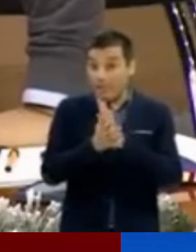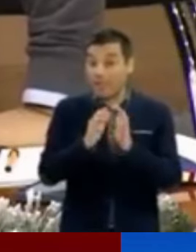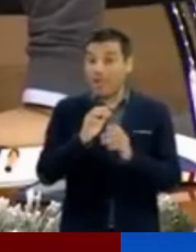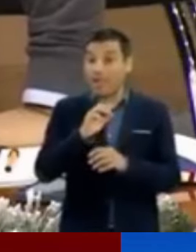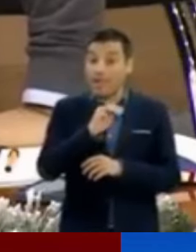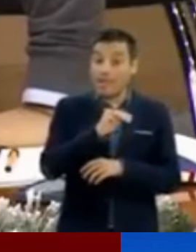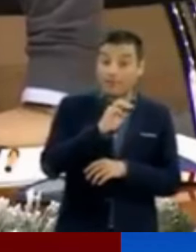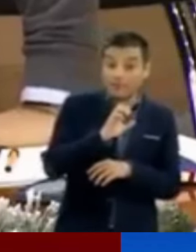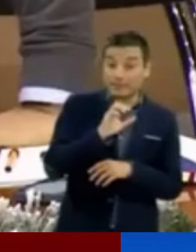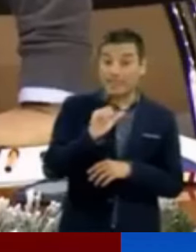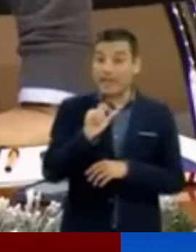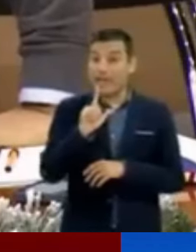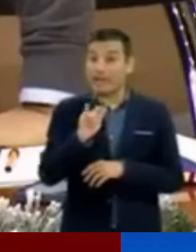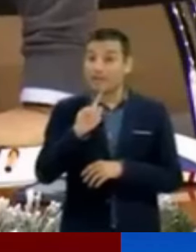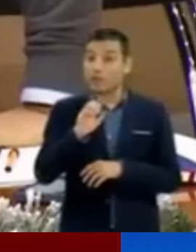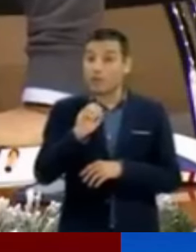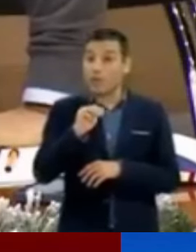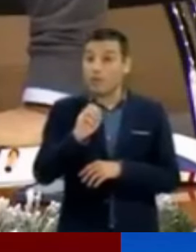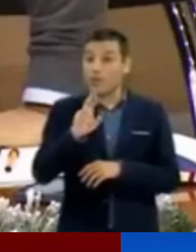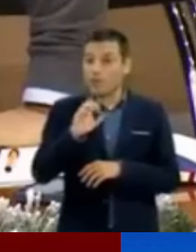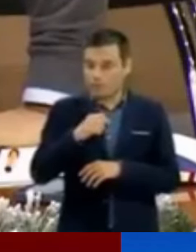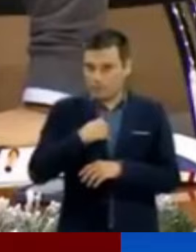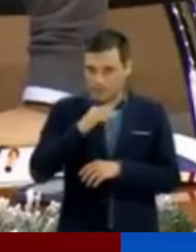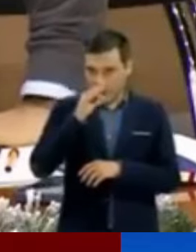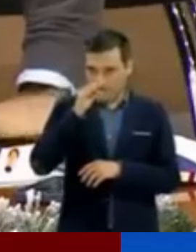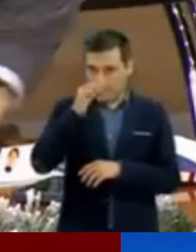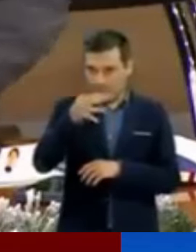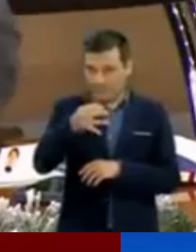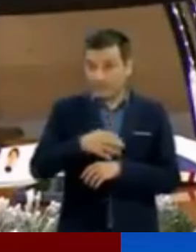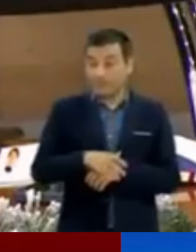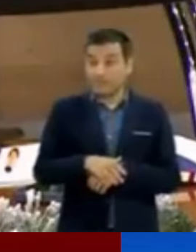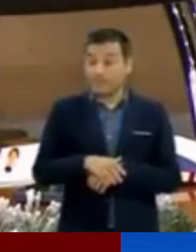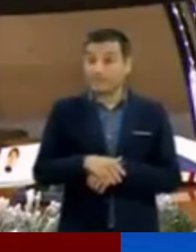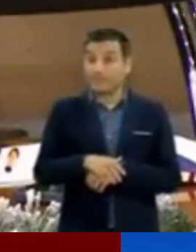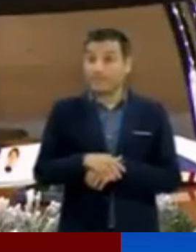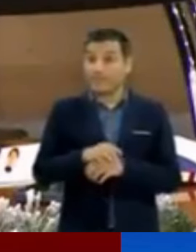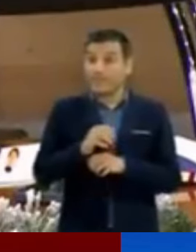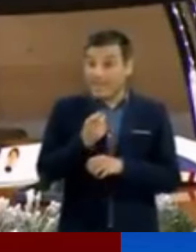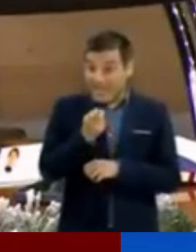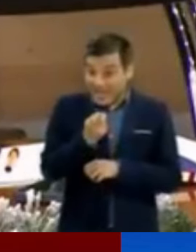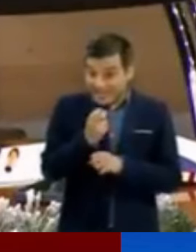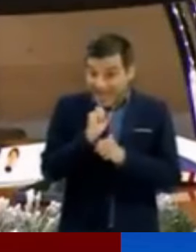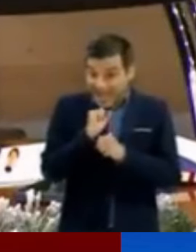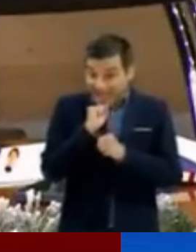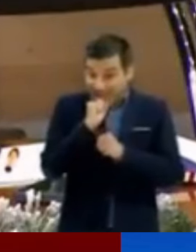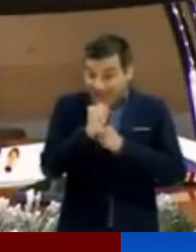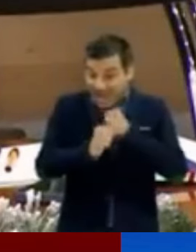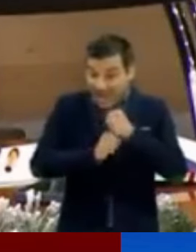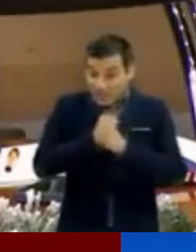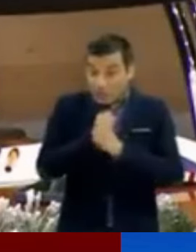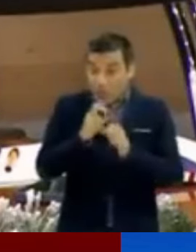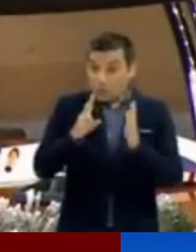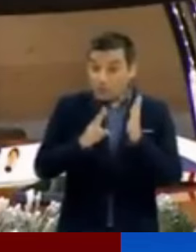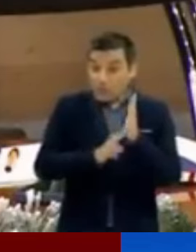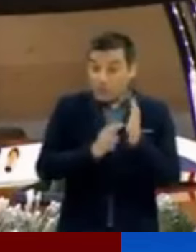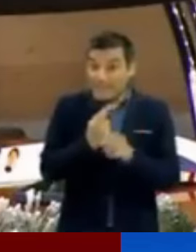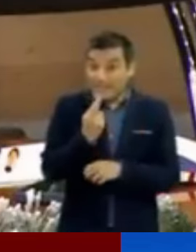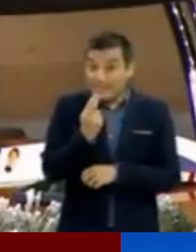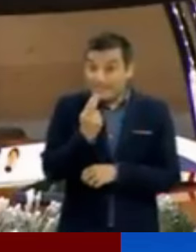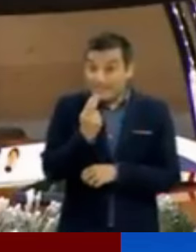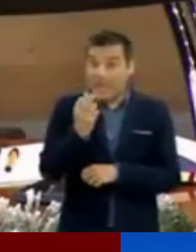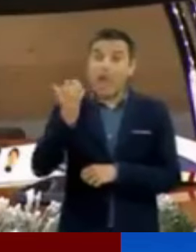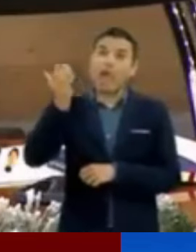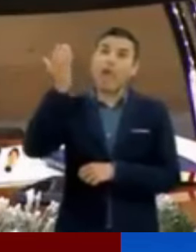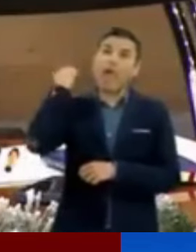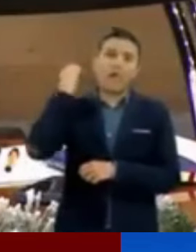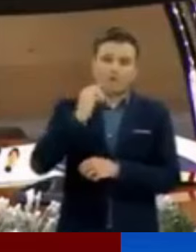Moreno, le recordamos a Morena que quienes votaron juntos este año también, en el 2025, aquí no hablamos del